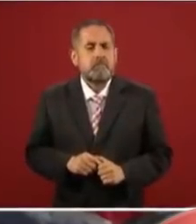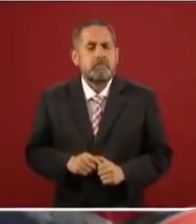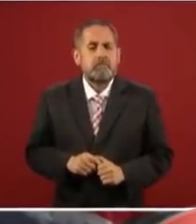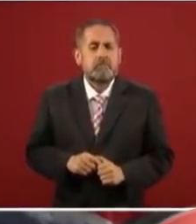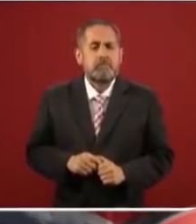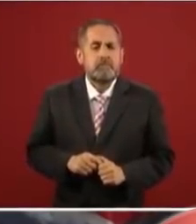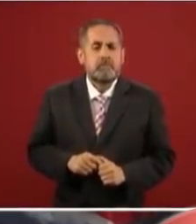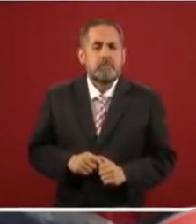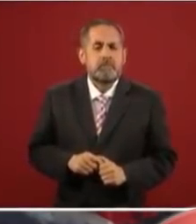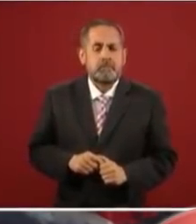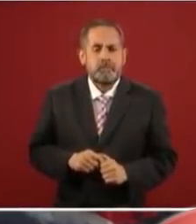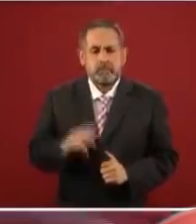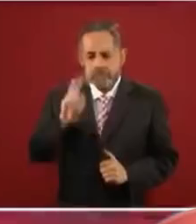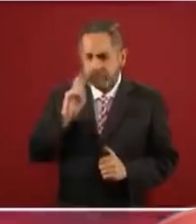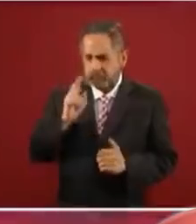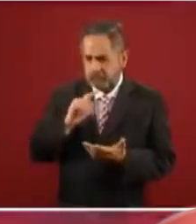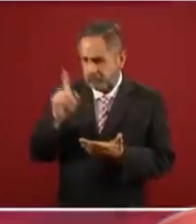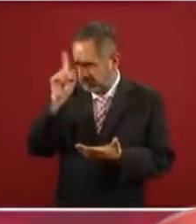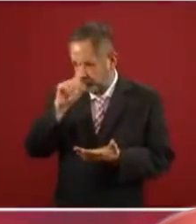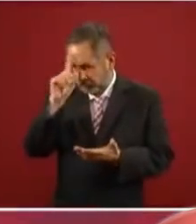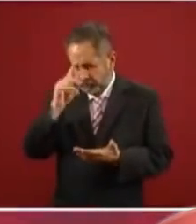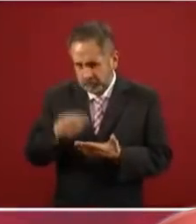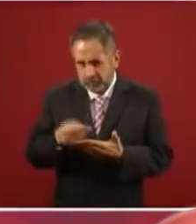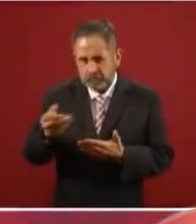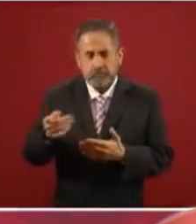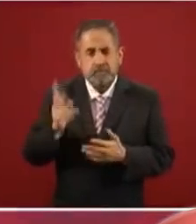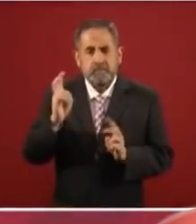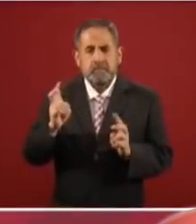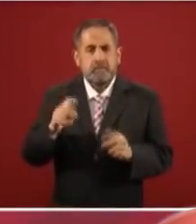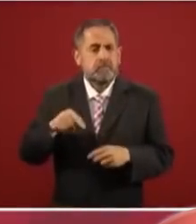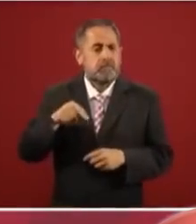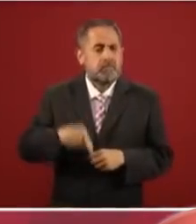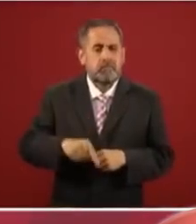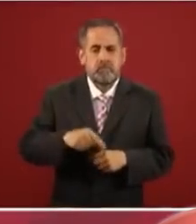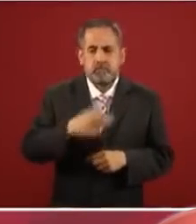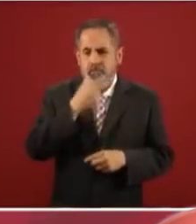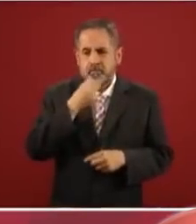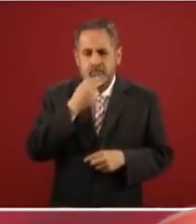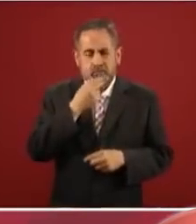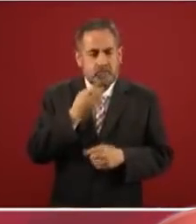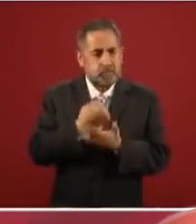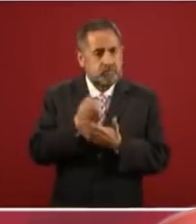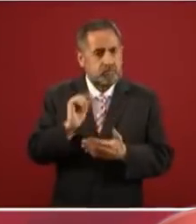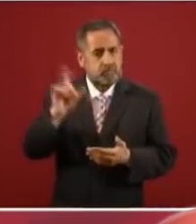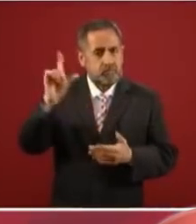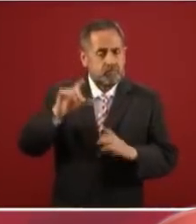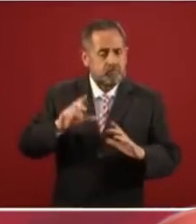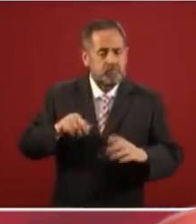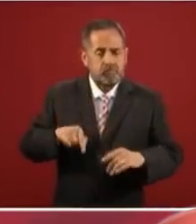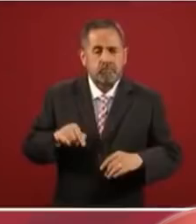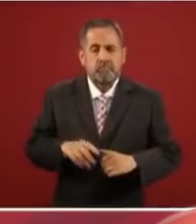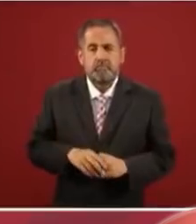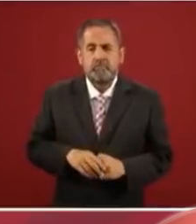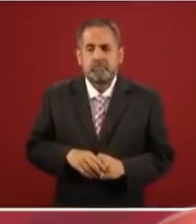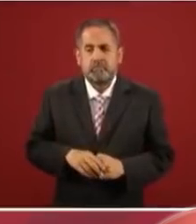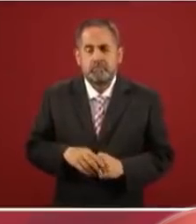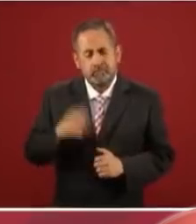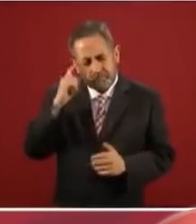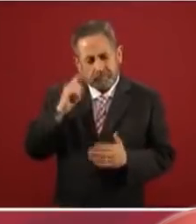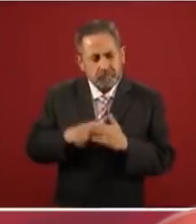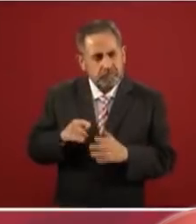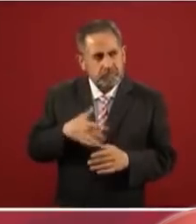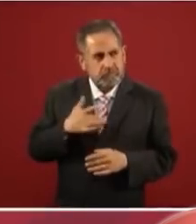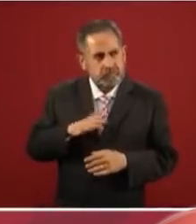lo podemos recomendar. Es de un economista famoso, yo creo que ya ha